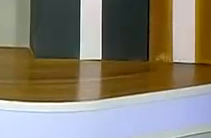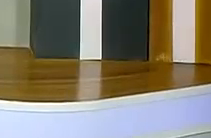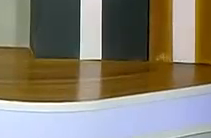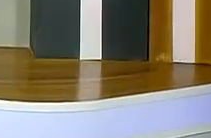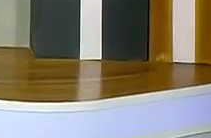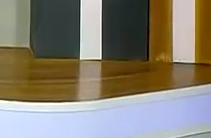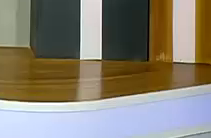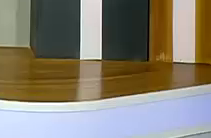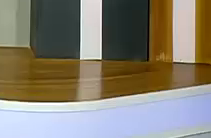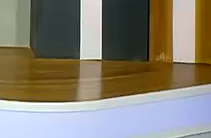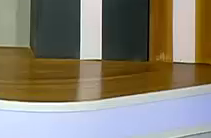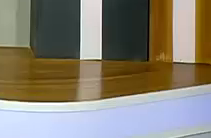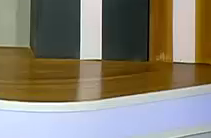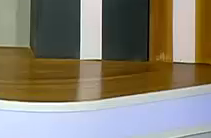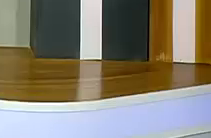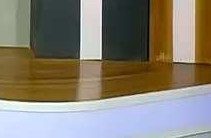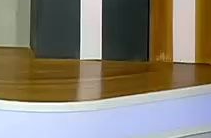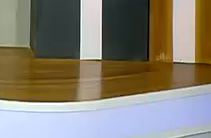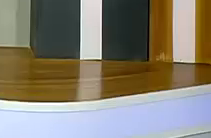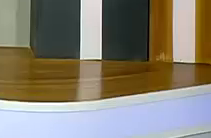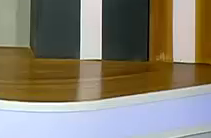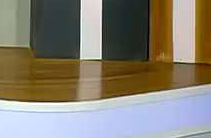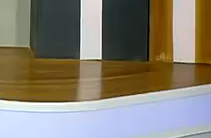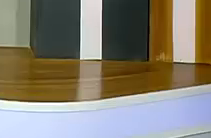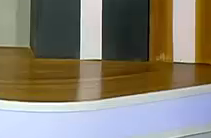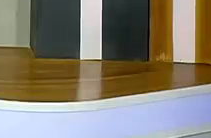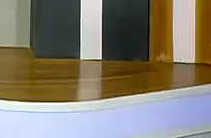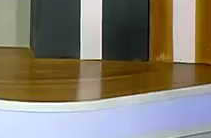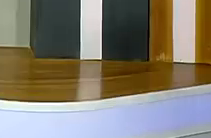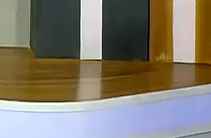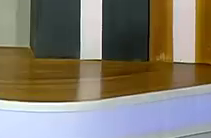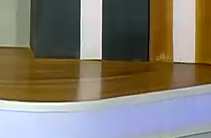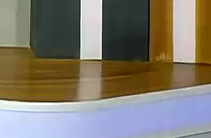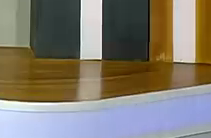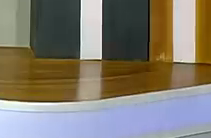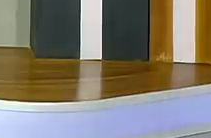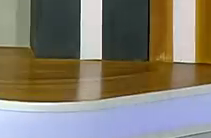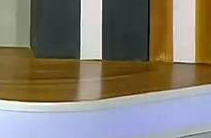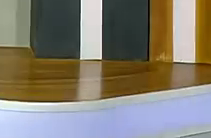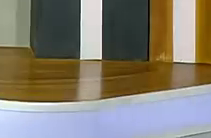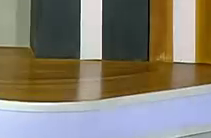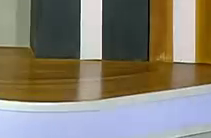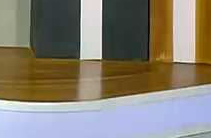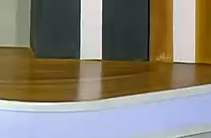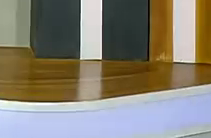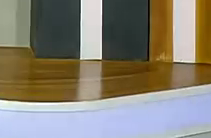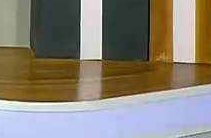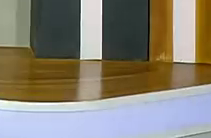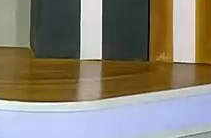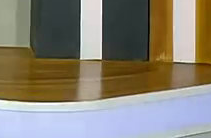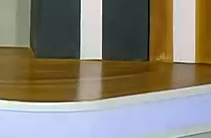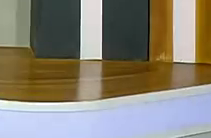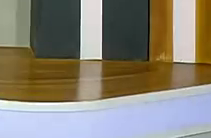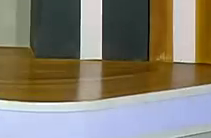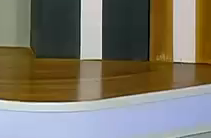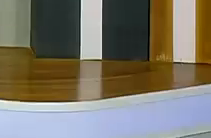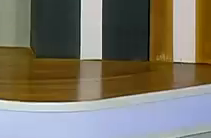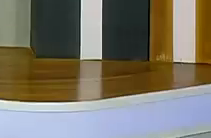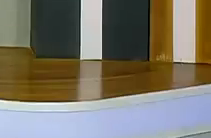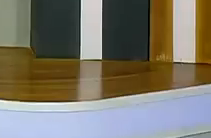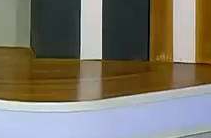amigos televidentes, los celos serían la causa del espeluznante crimen de una joven cuyo cuerpo